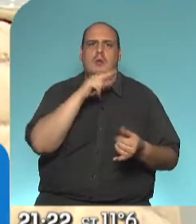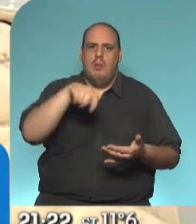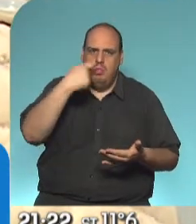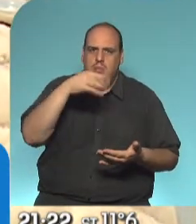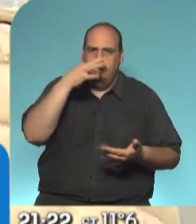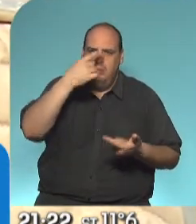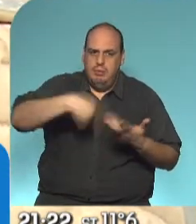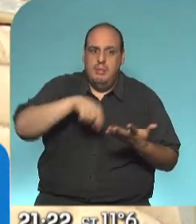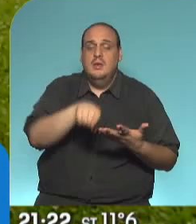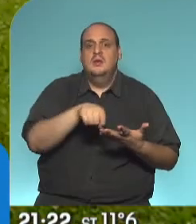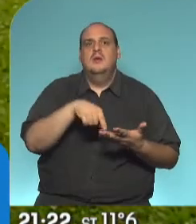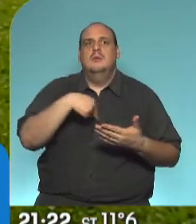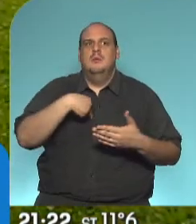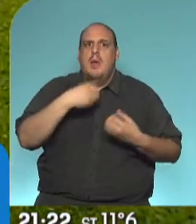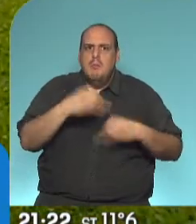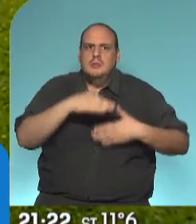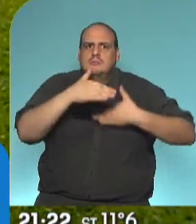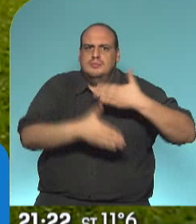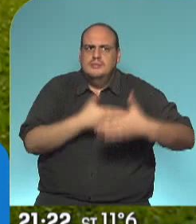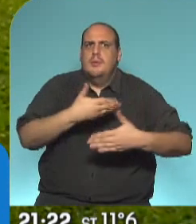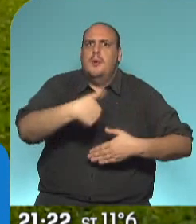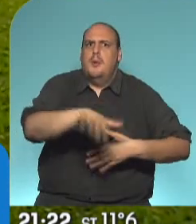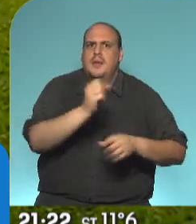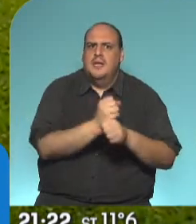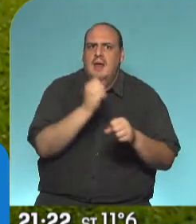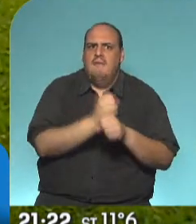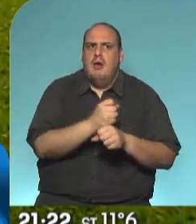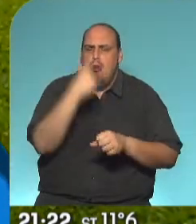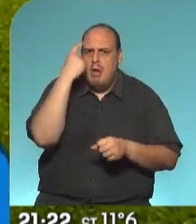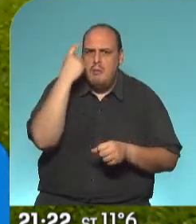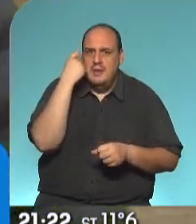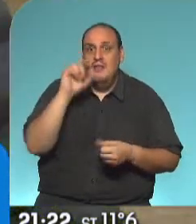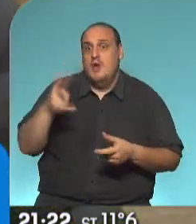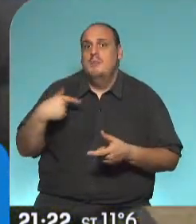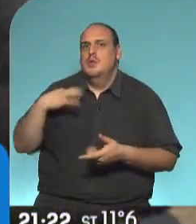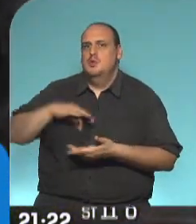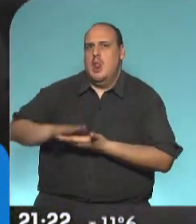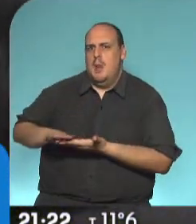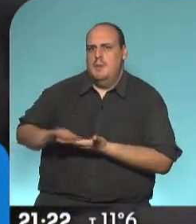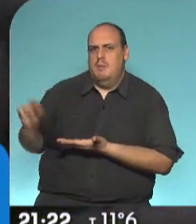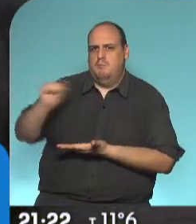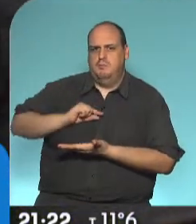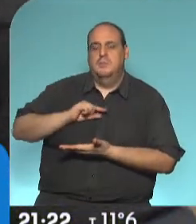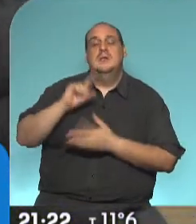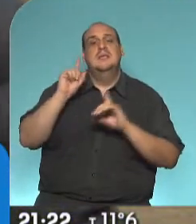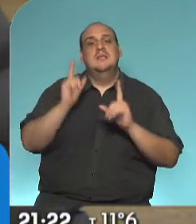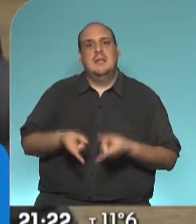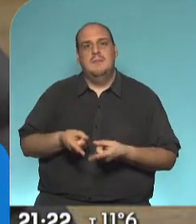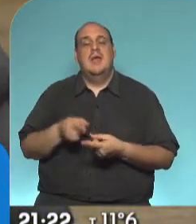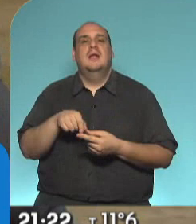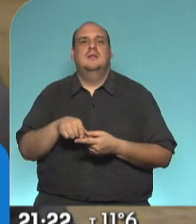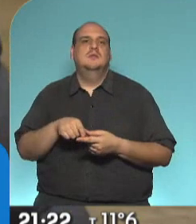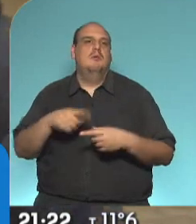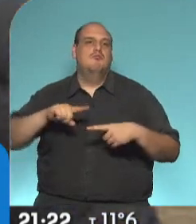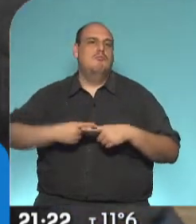a ir construyendo su salida, su futuro trabajo sobre este esquema de un ingreso básico. Y tercero es empezar a construir una política